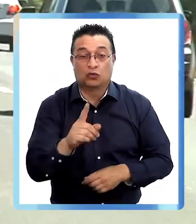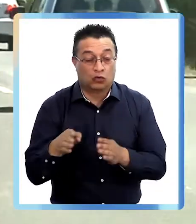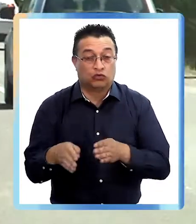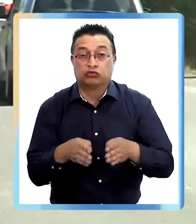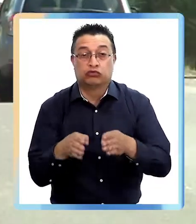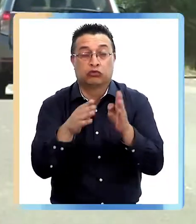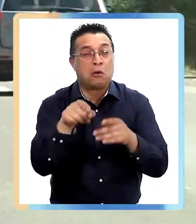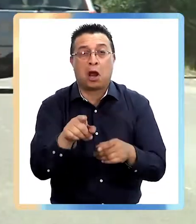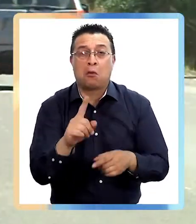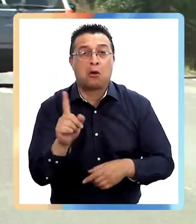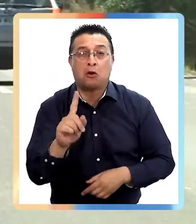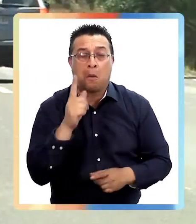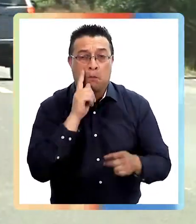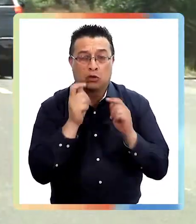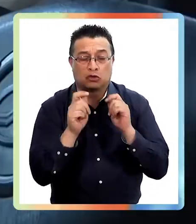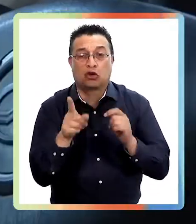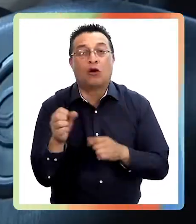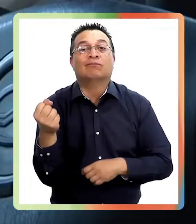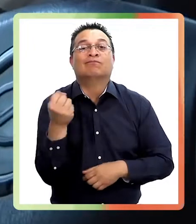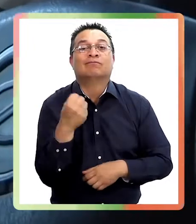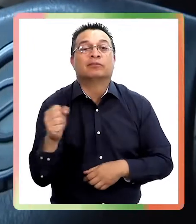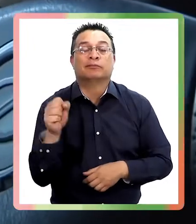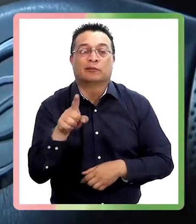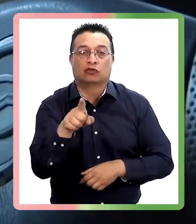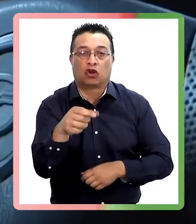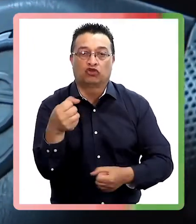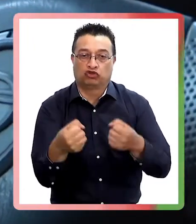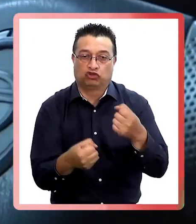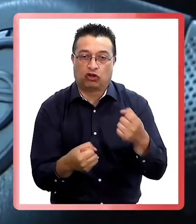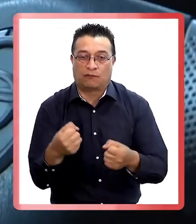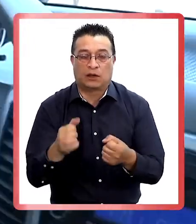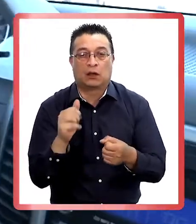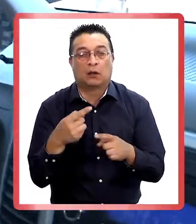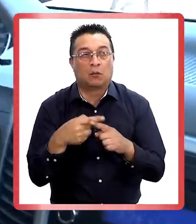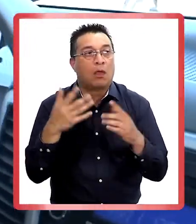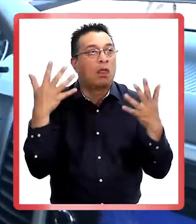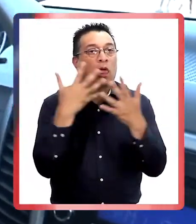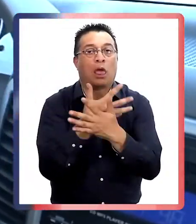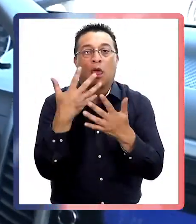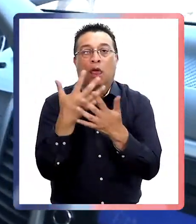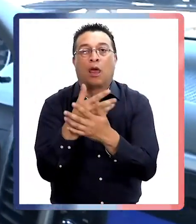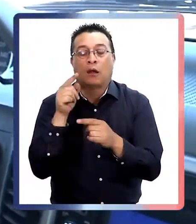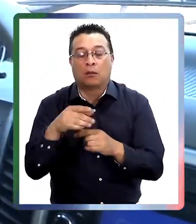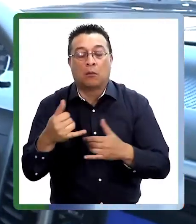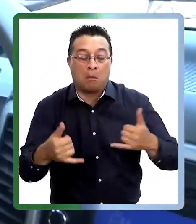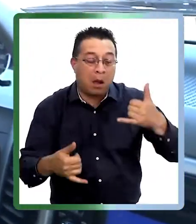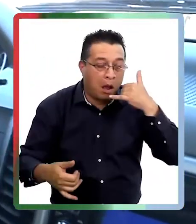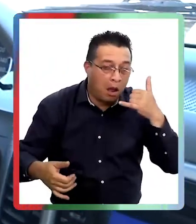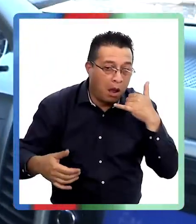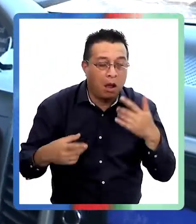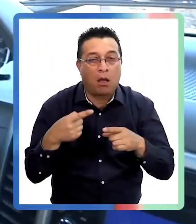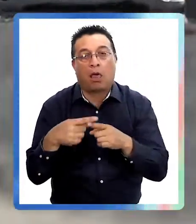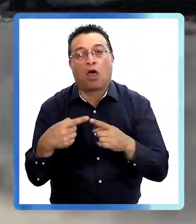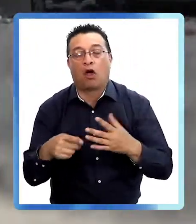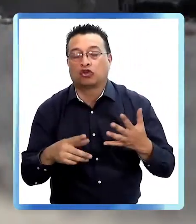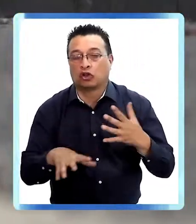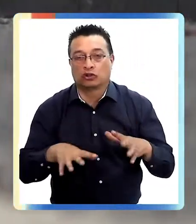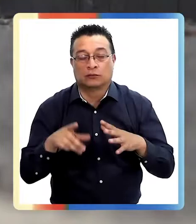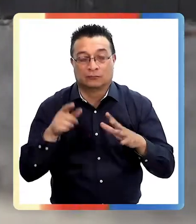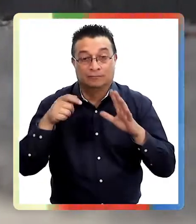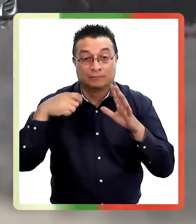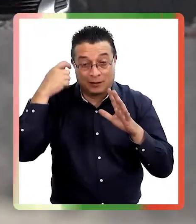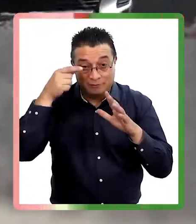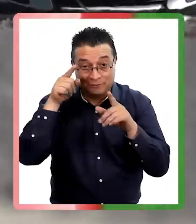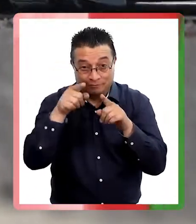una ruta peligrosa, sino que es la imprudencia de conductores y distintos distractores, como usar el celular. Viendo estas